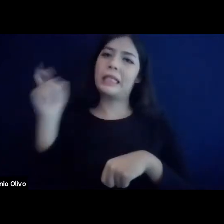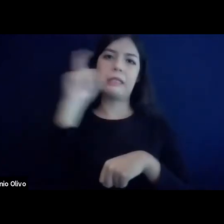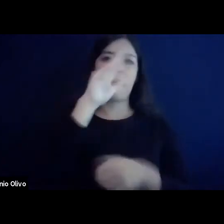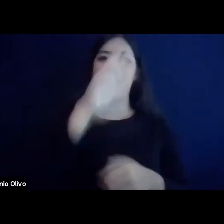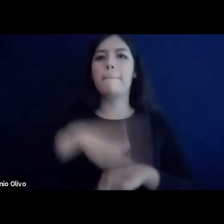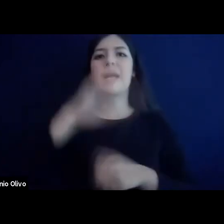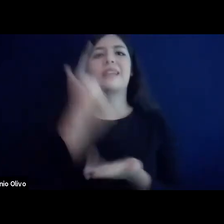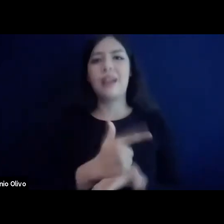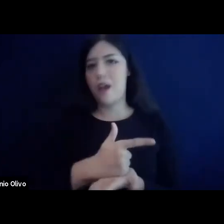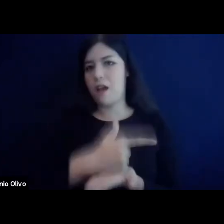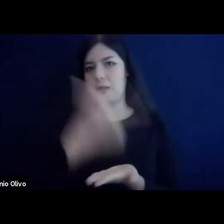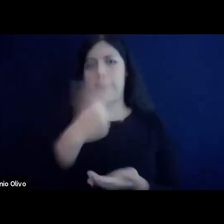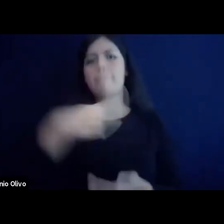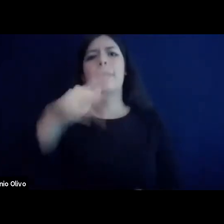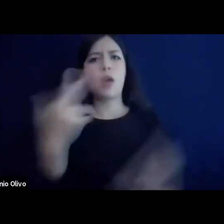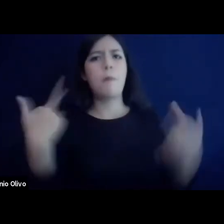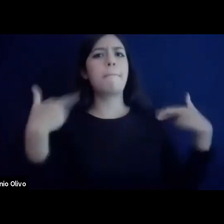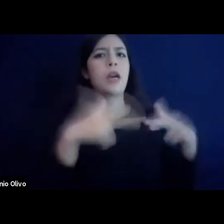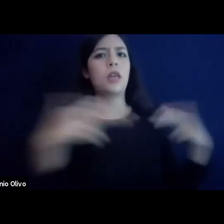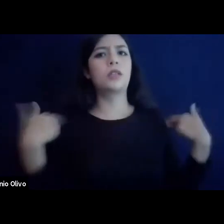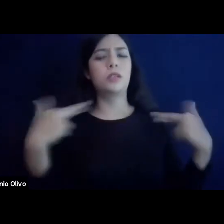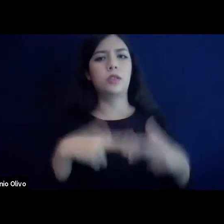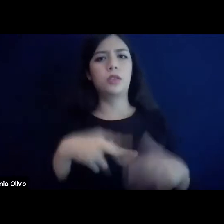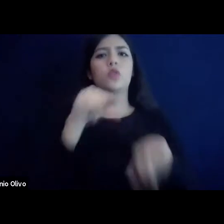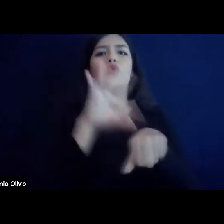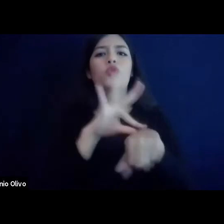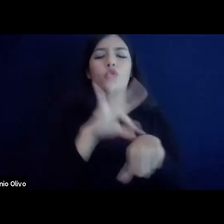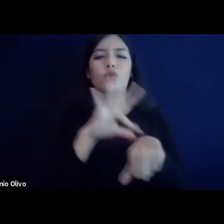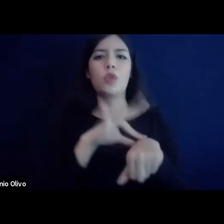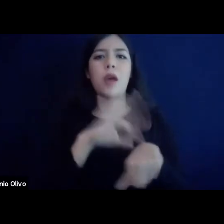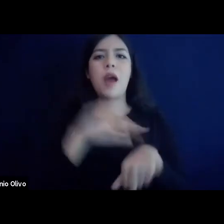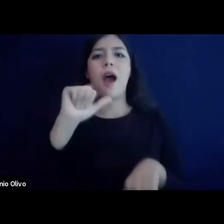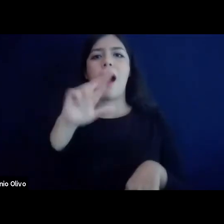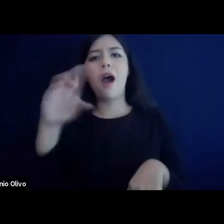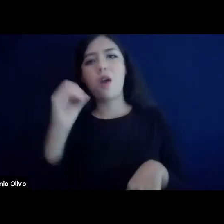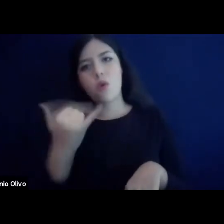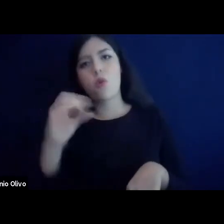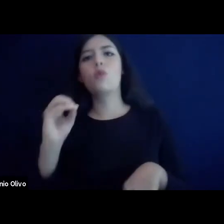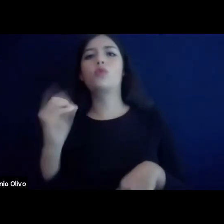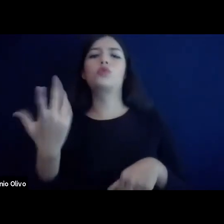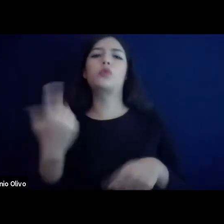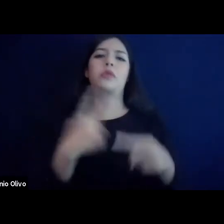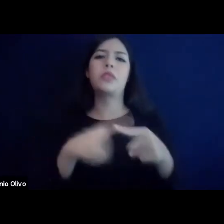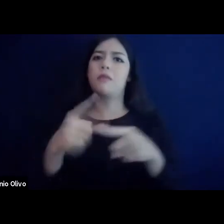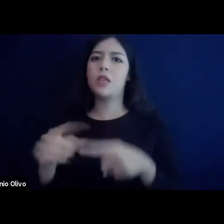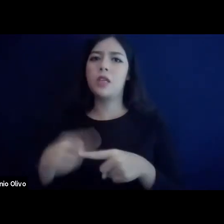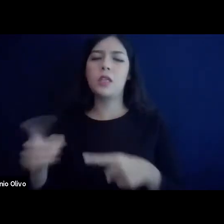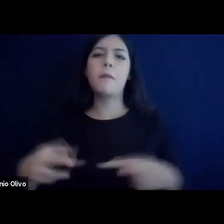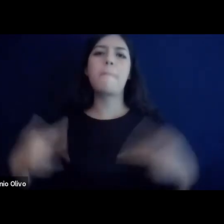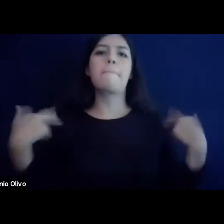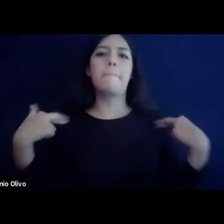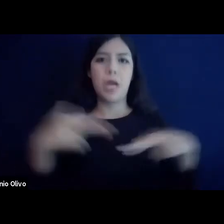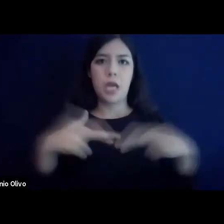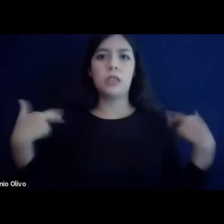Tuvimos el apoyo del doctor Arroyo Alejandro en aquel momento, de la doctora Luz Elvia, de algunos otros profesores,